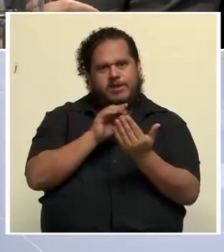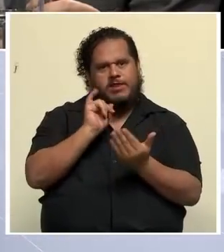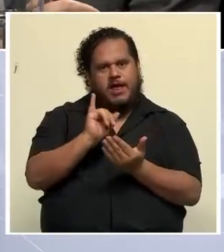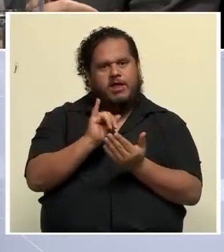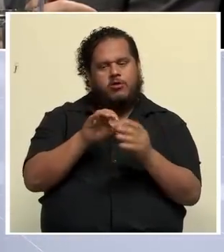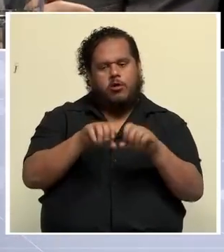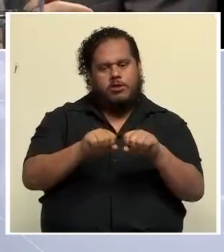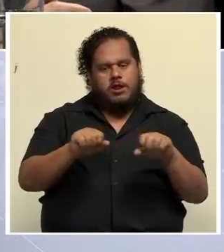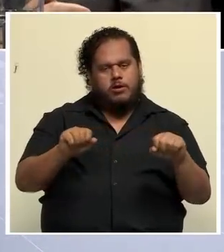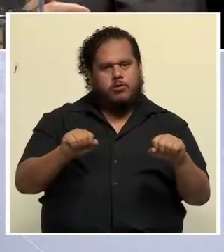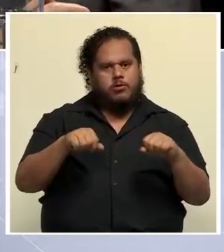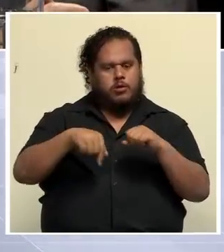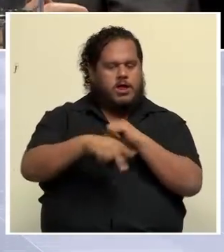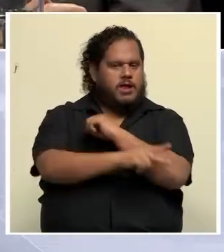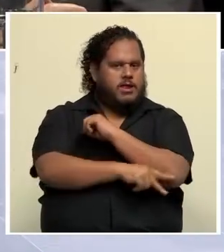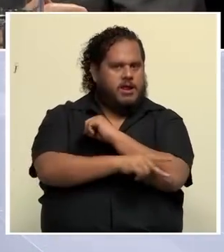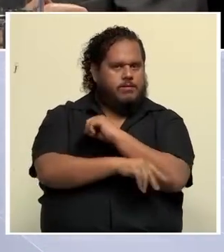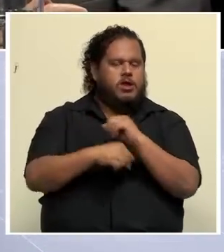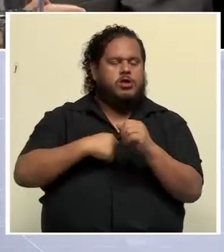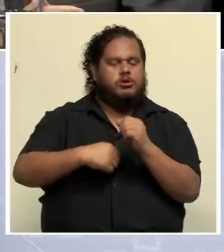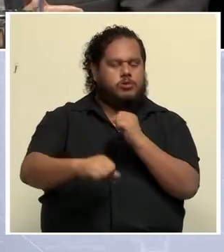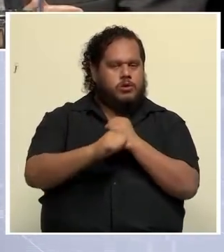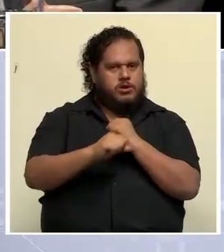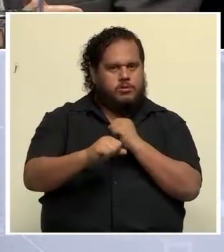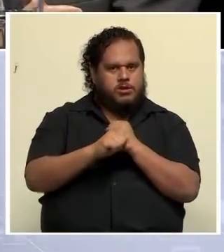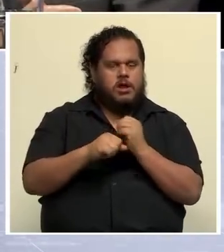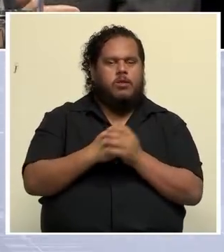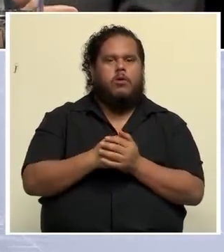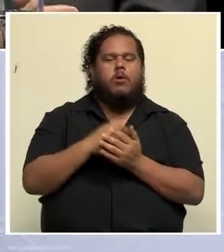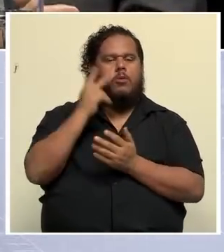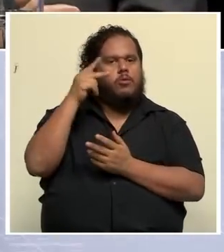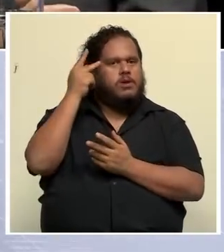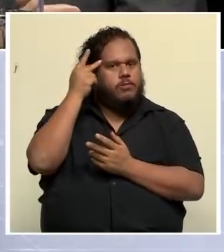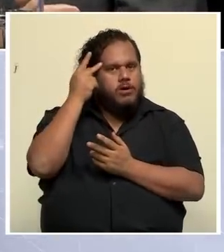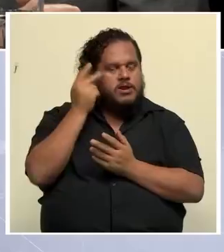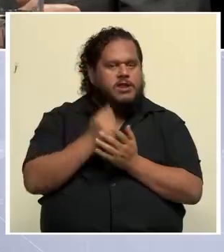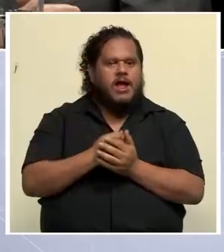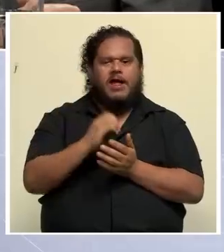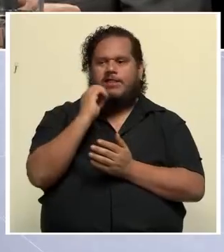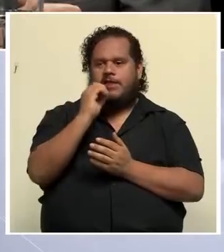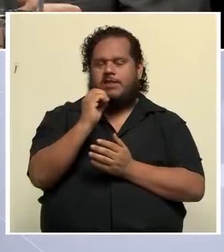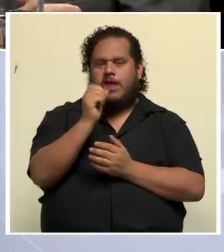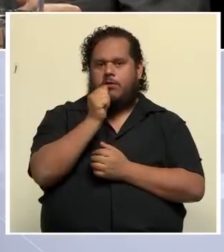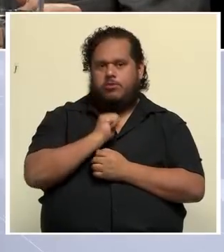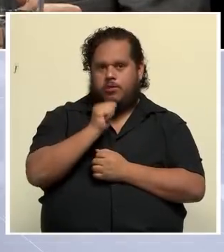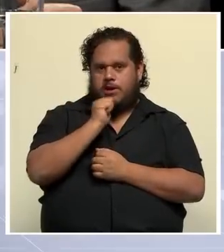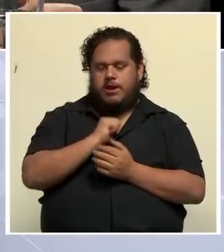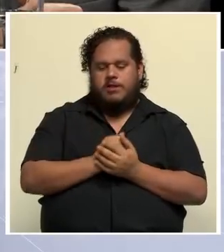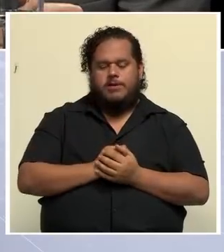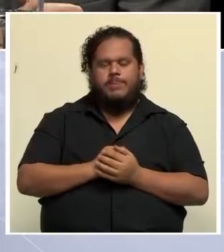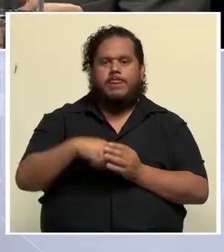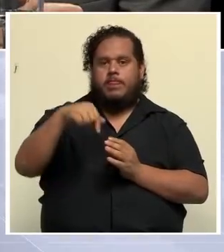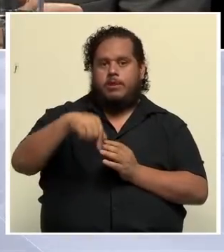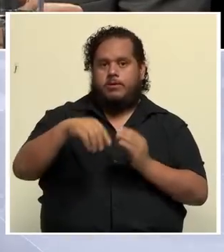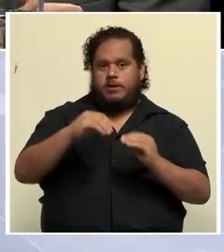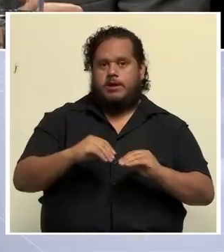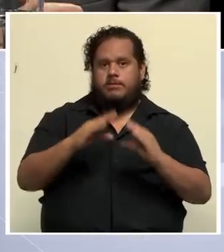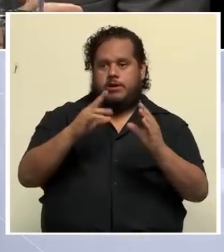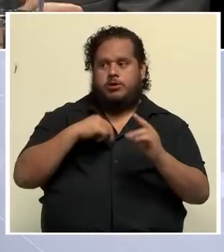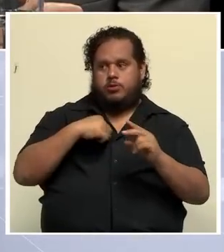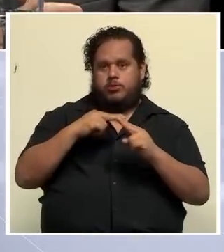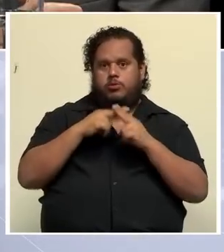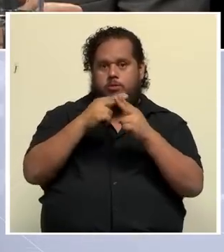la corrupción en el país, he anunciado una política de cero tolerancia. Esta mañana